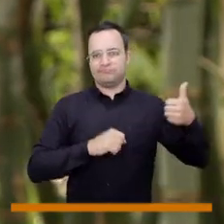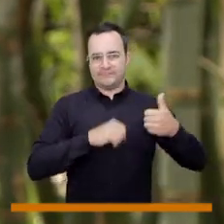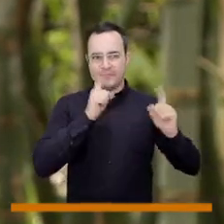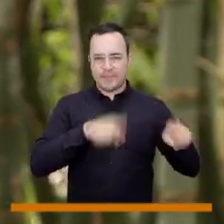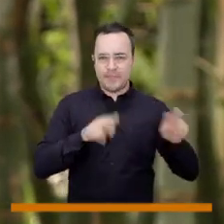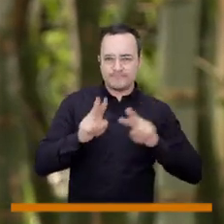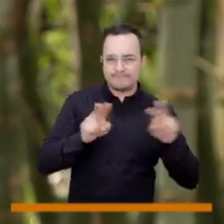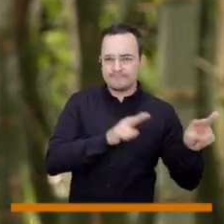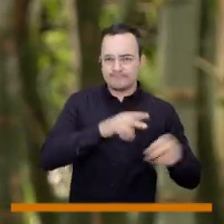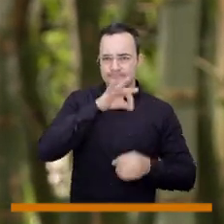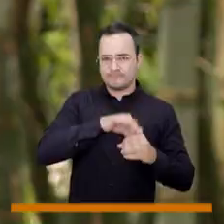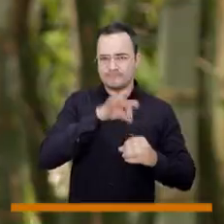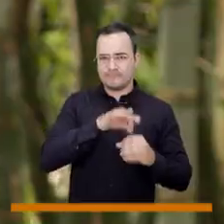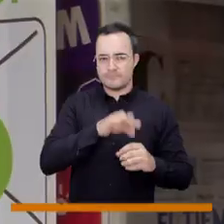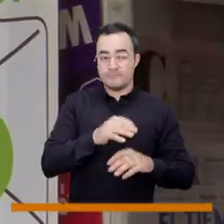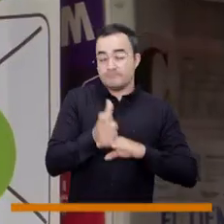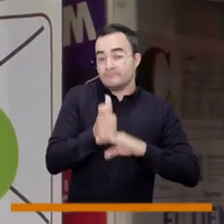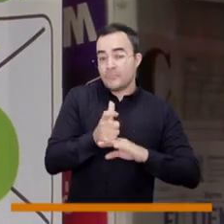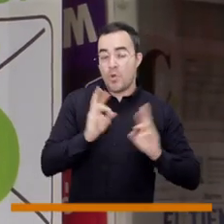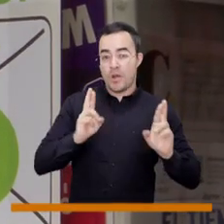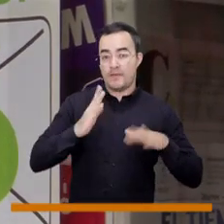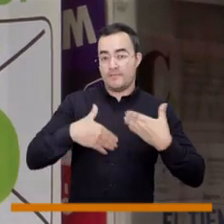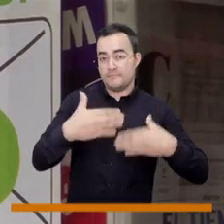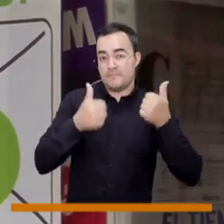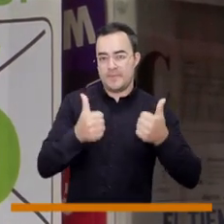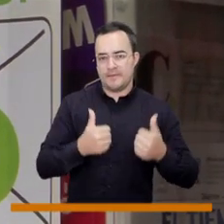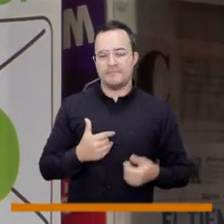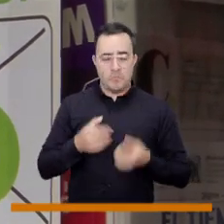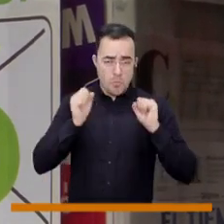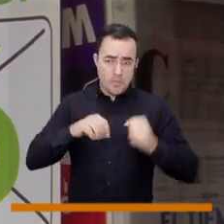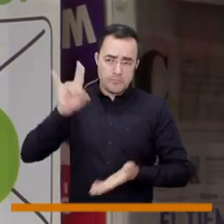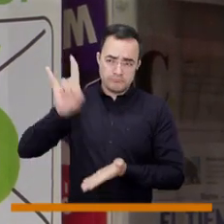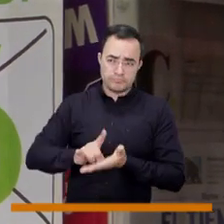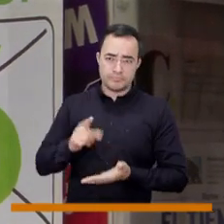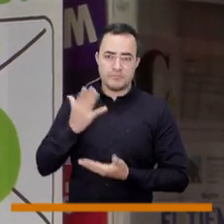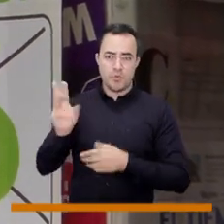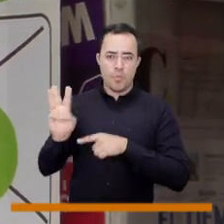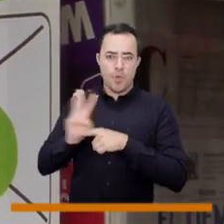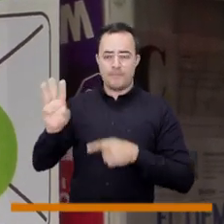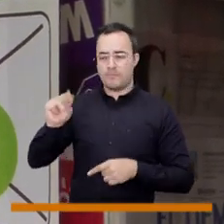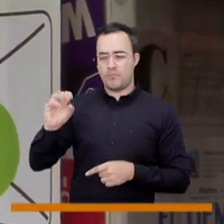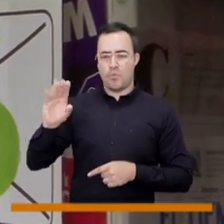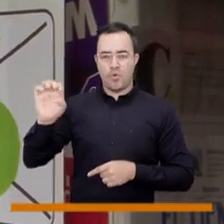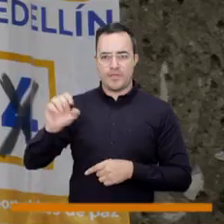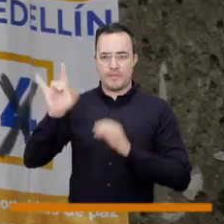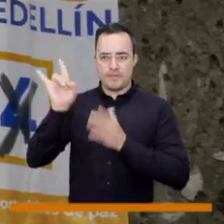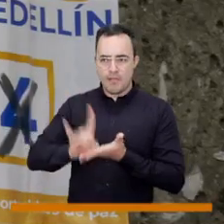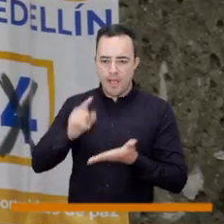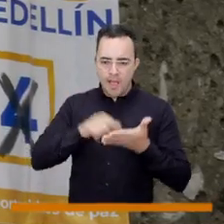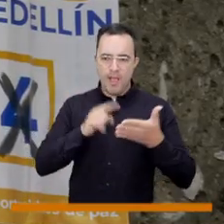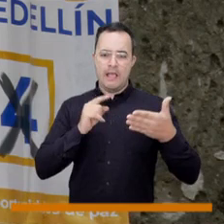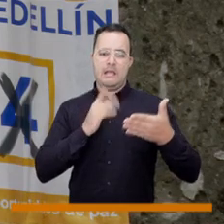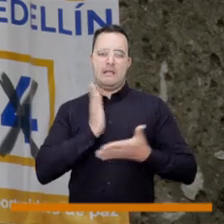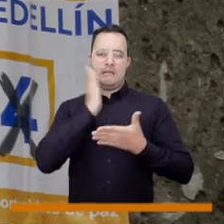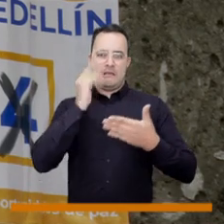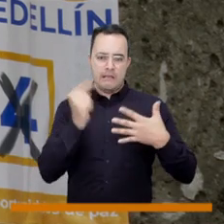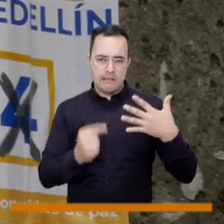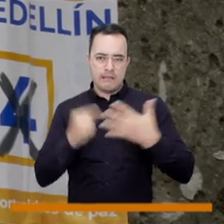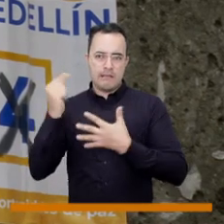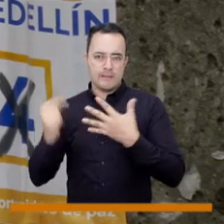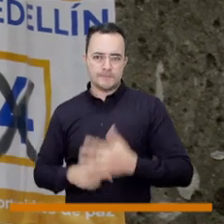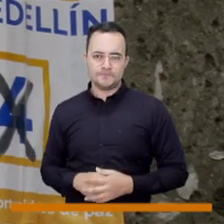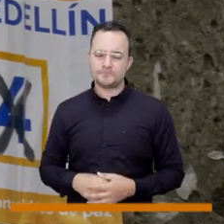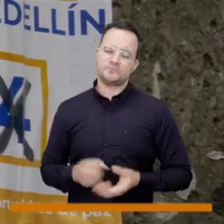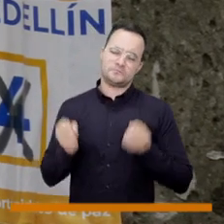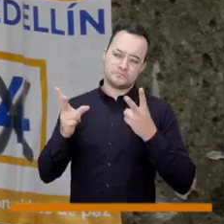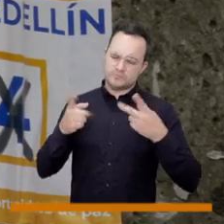para cuidar las elecciones lo pueden descargar de la página de la moe moe.org.co bueno Marta Cuál es el papel